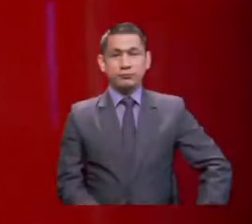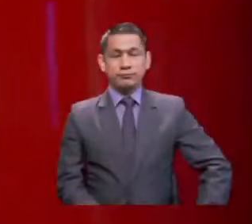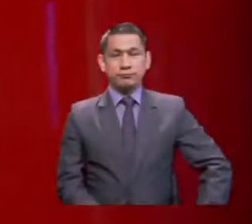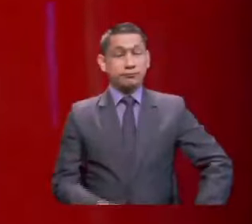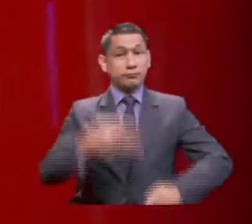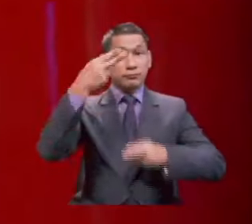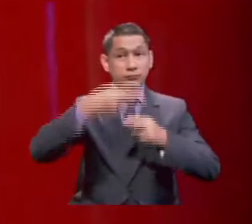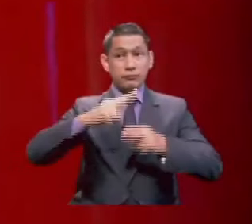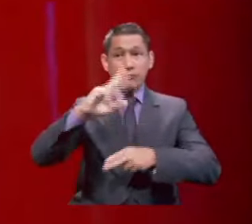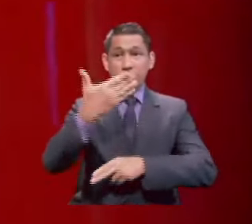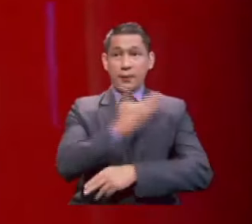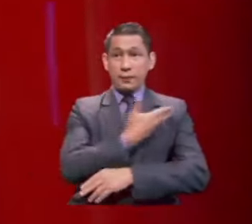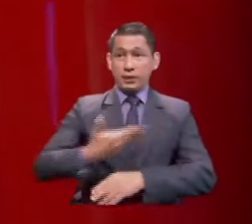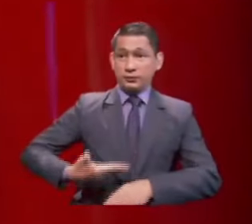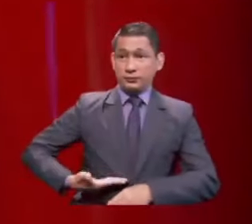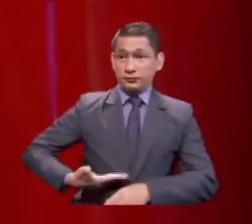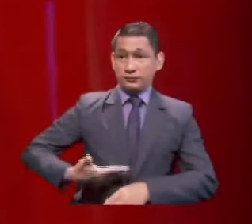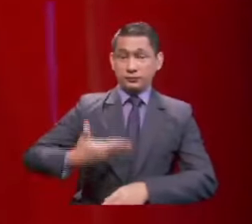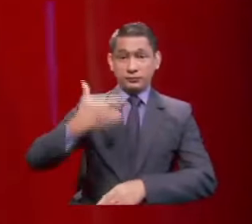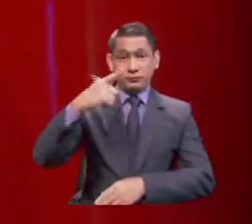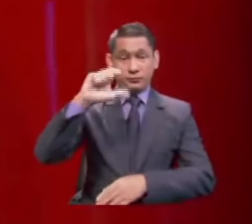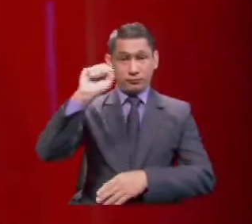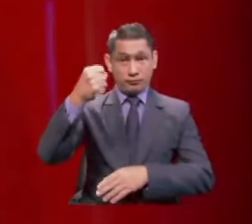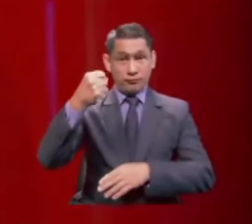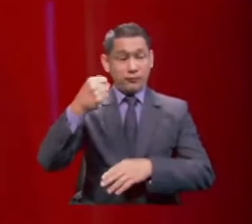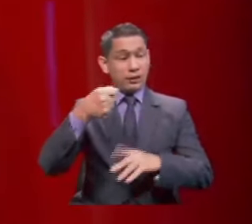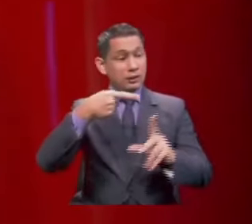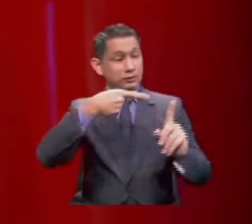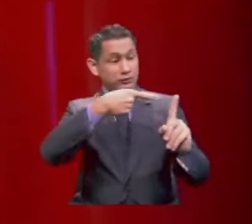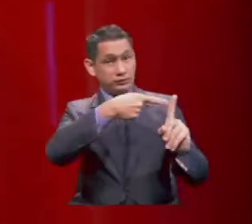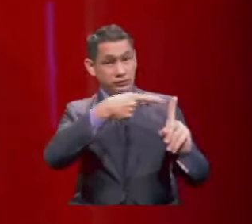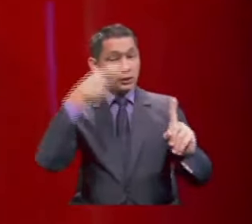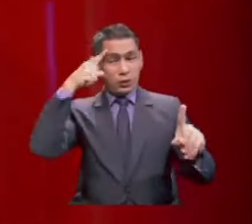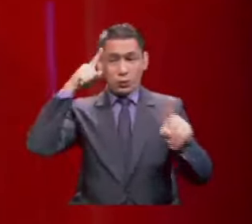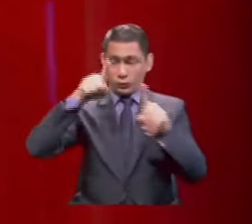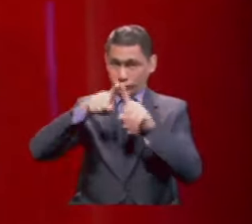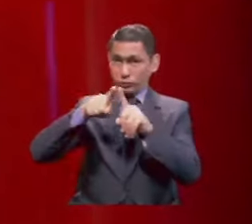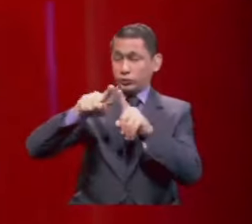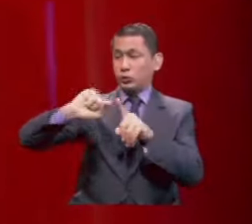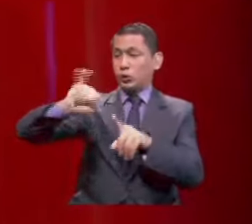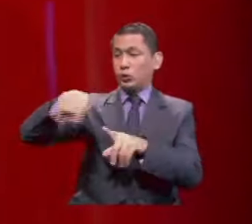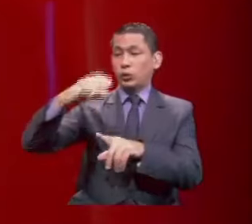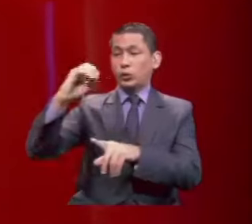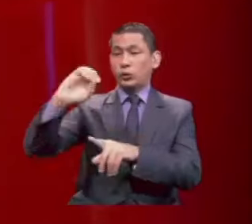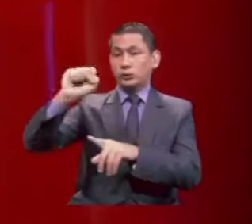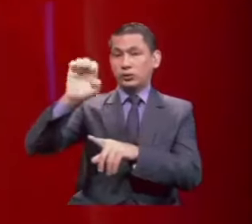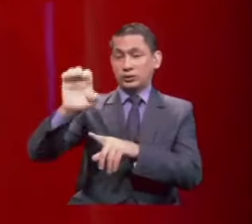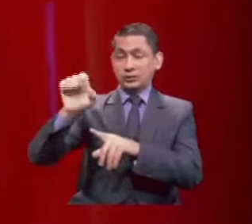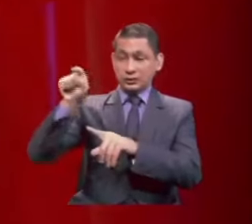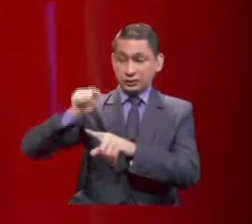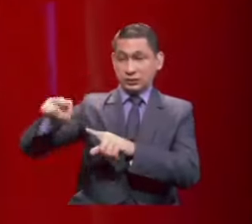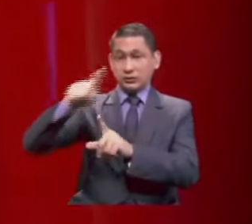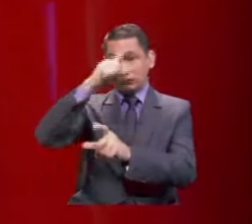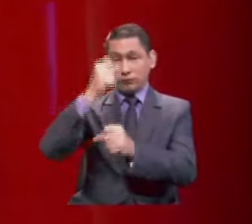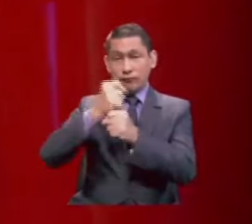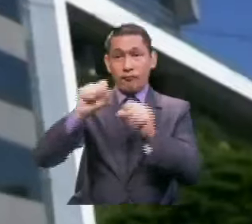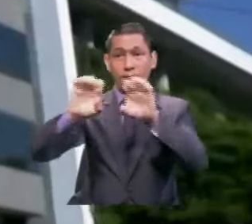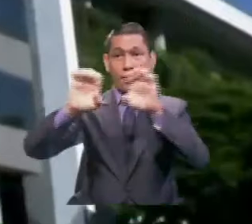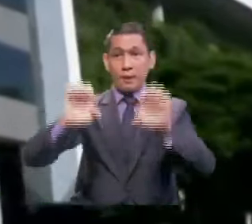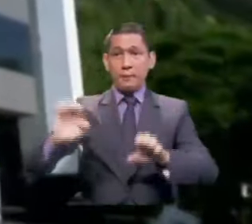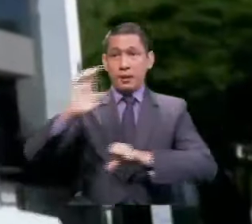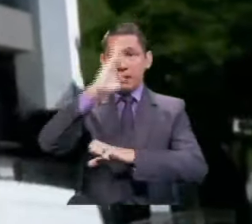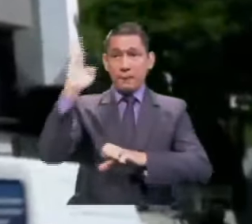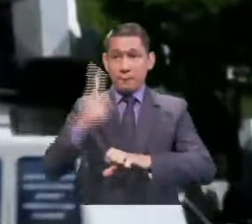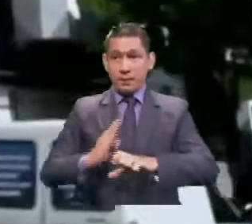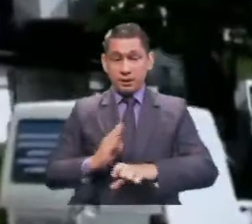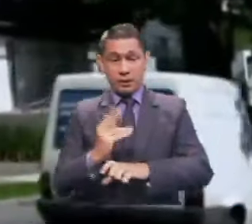el exvicepresidente Jorge glas recibió sobornos de parte de José concienciado exfuncionario de ode brech así lo sostuvo durante